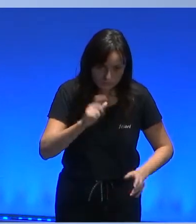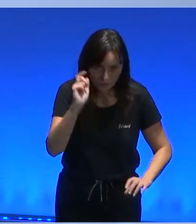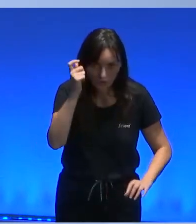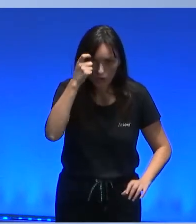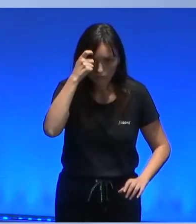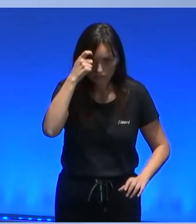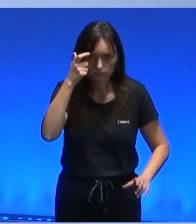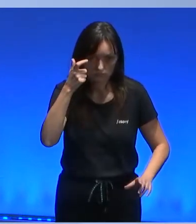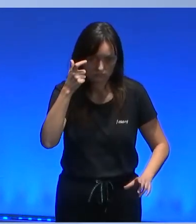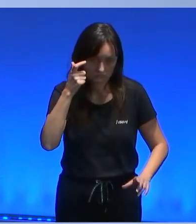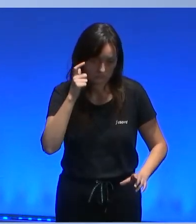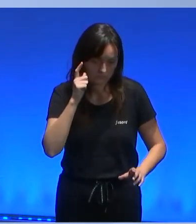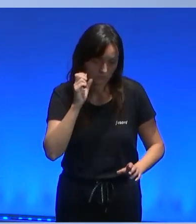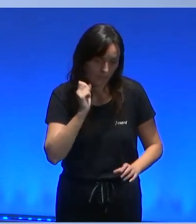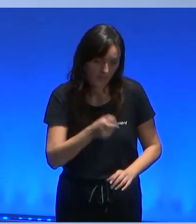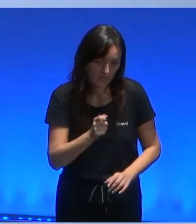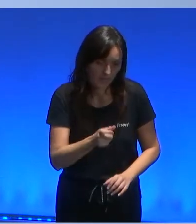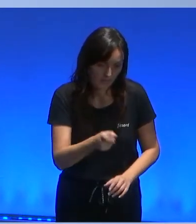que sea frecuente.